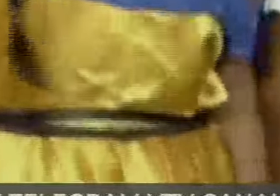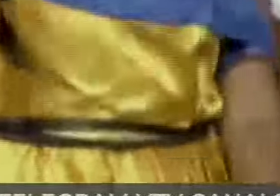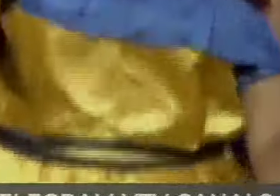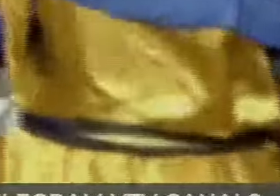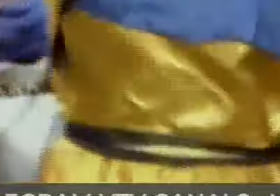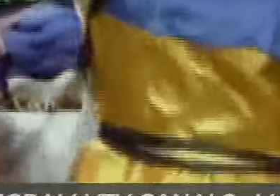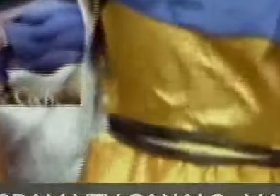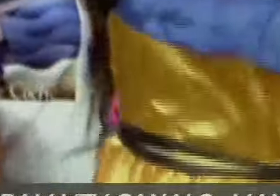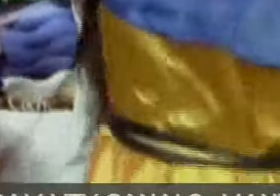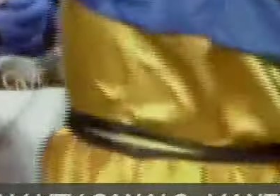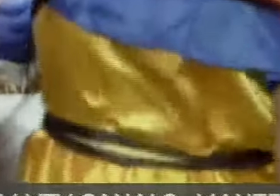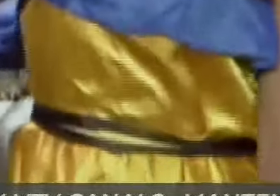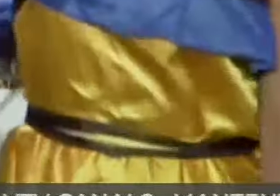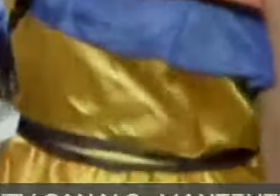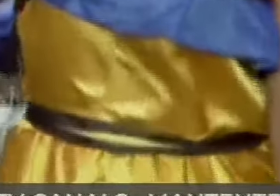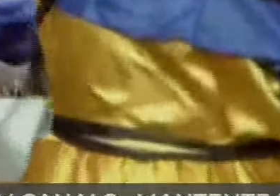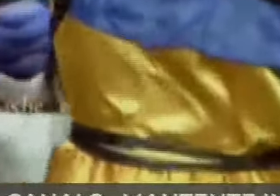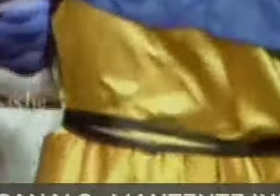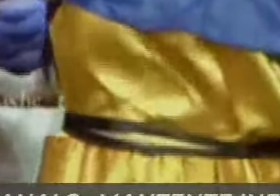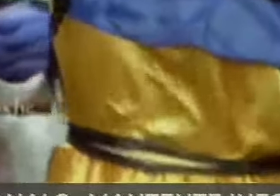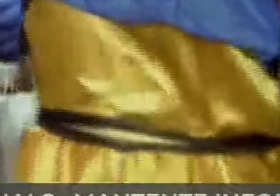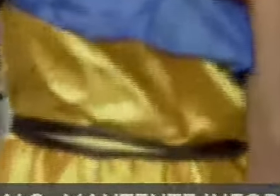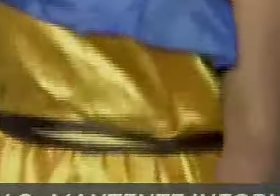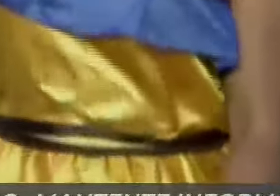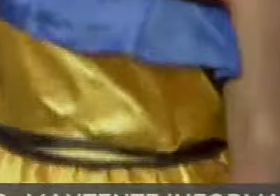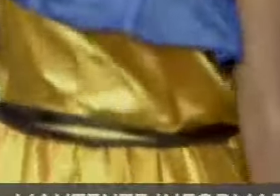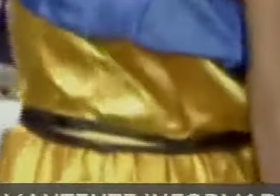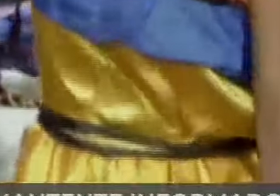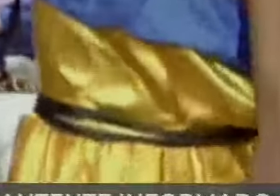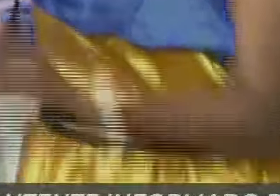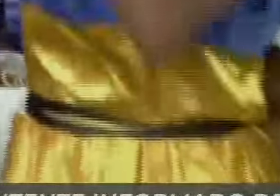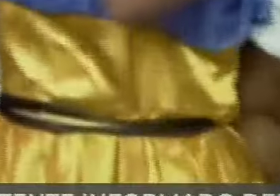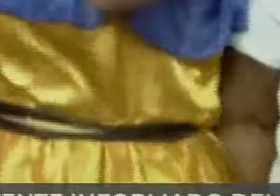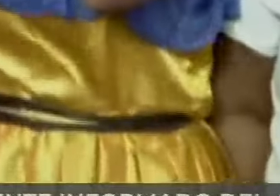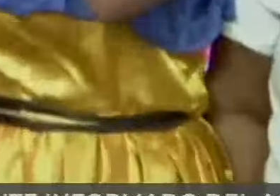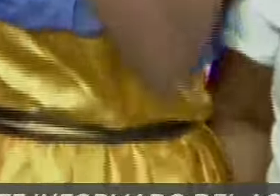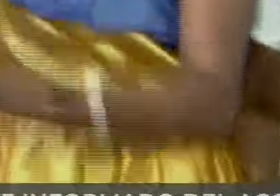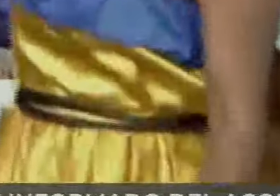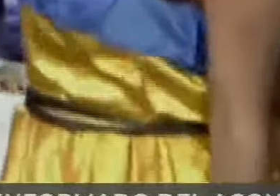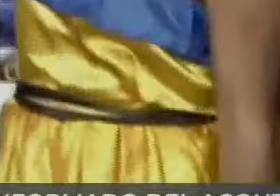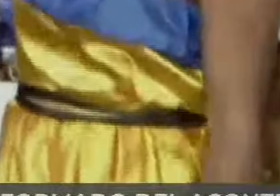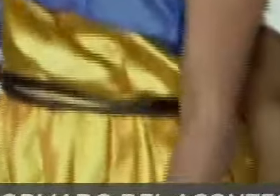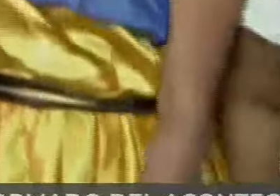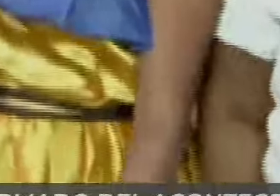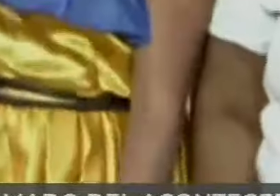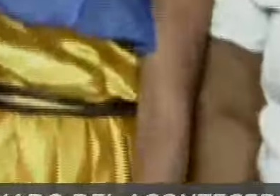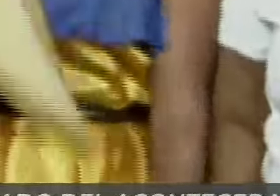Bueno, mejor imposible, Silita.